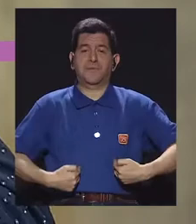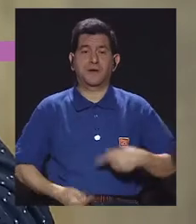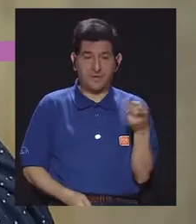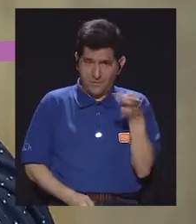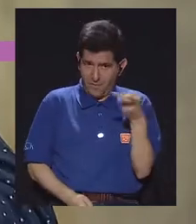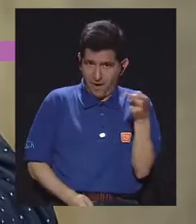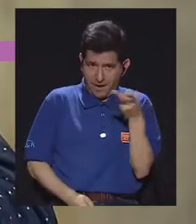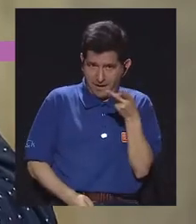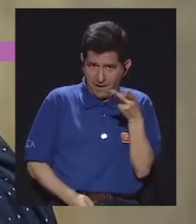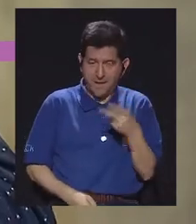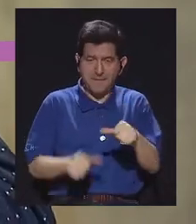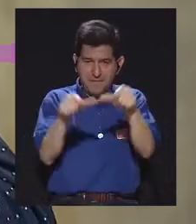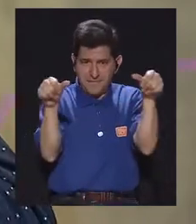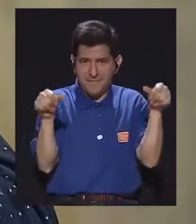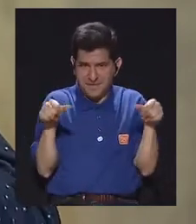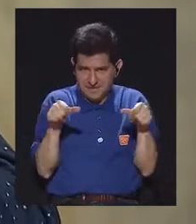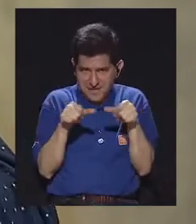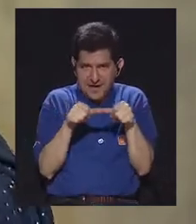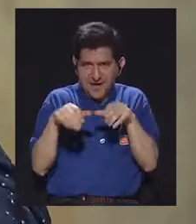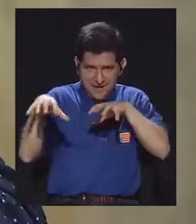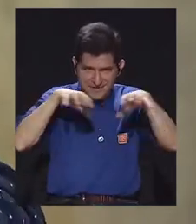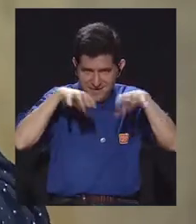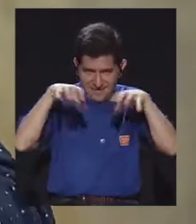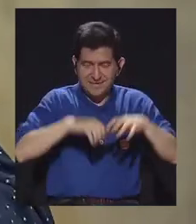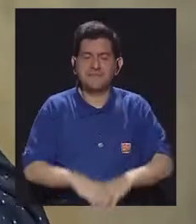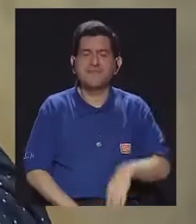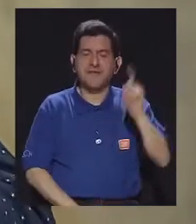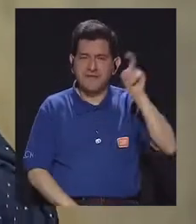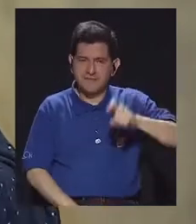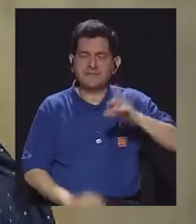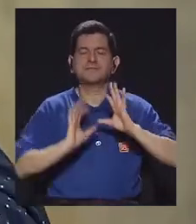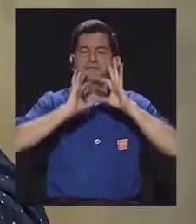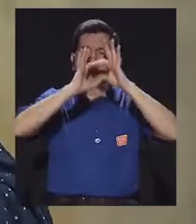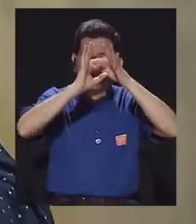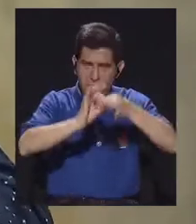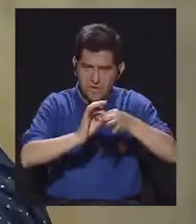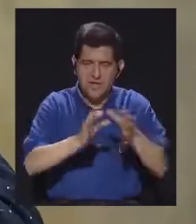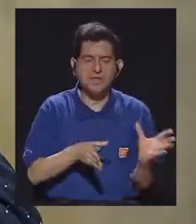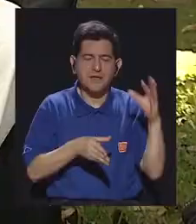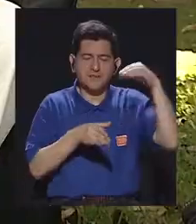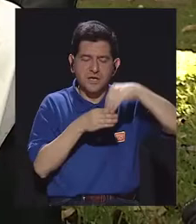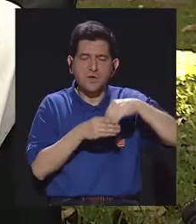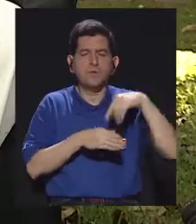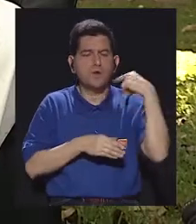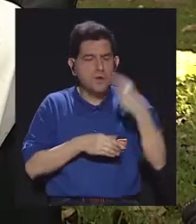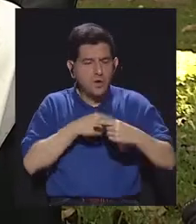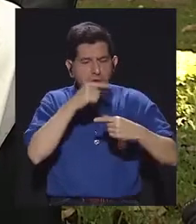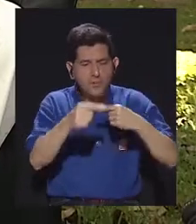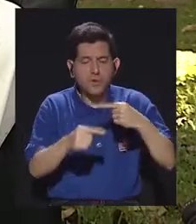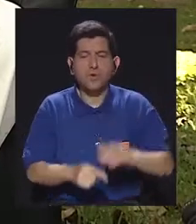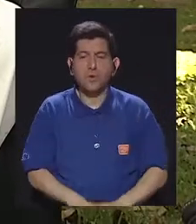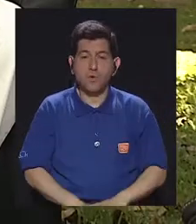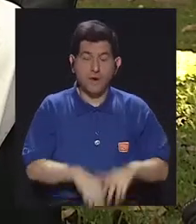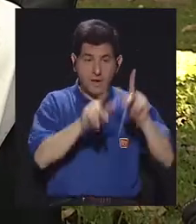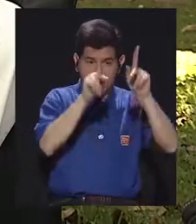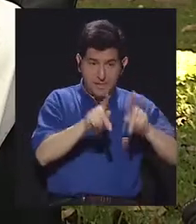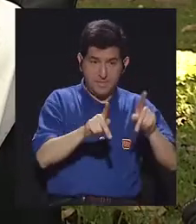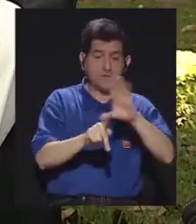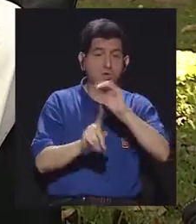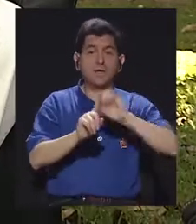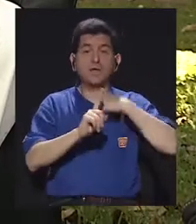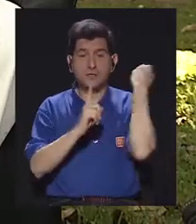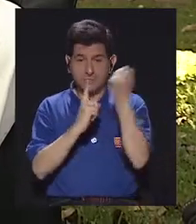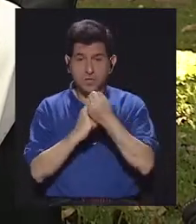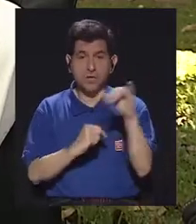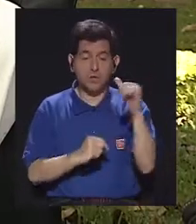estas dos pues actividades tienen que ir de la mano, incorporarlas poco a poco, no solo como personas, sino como